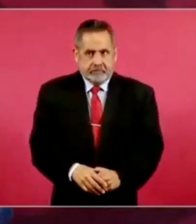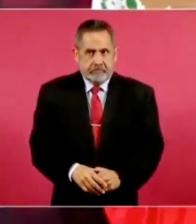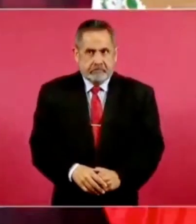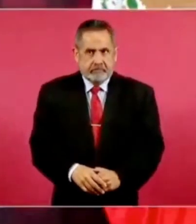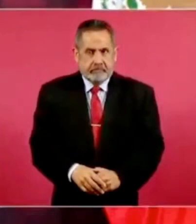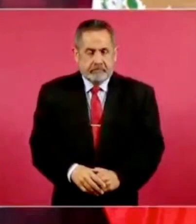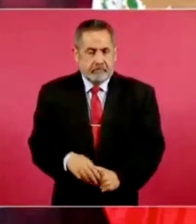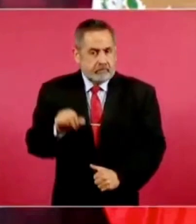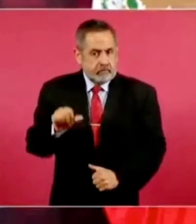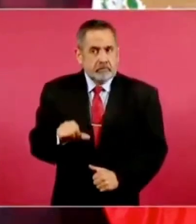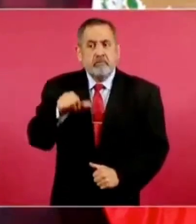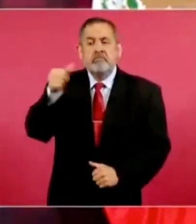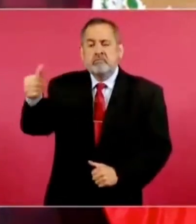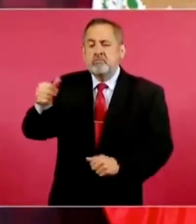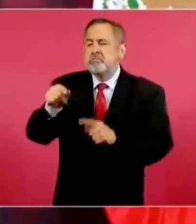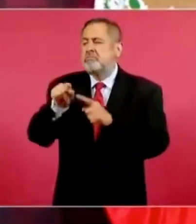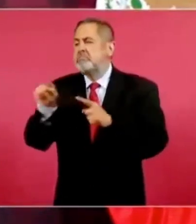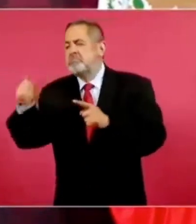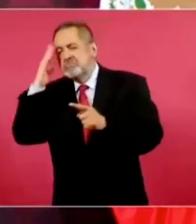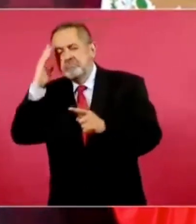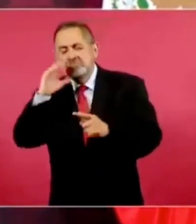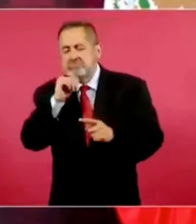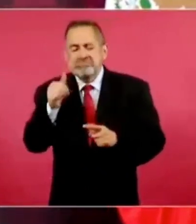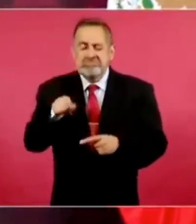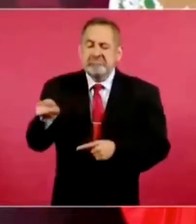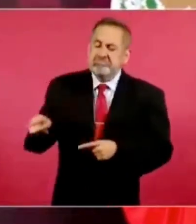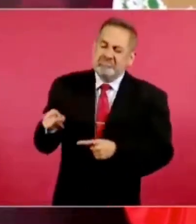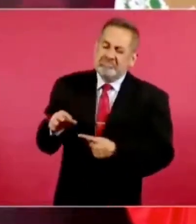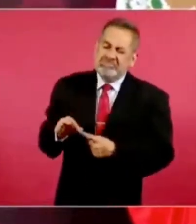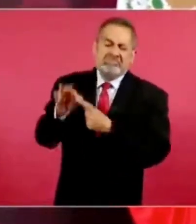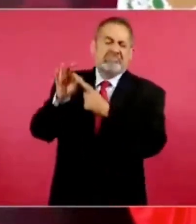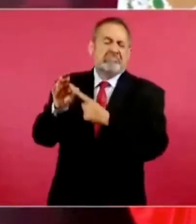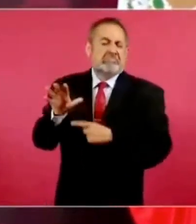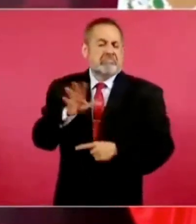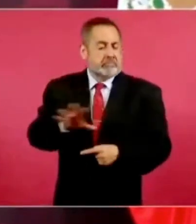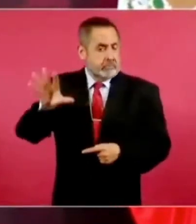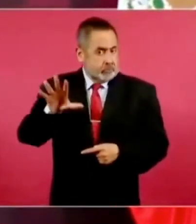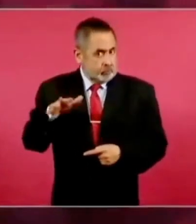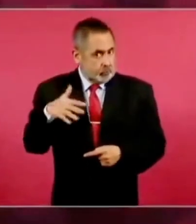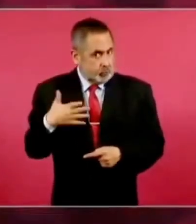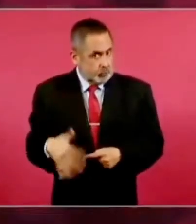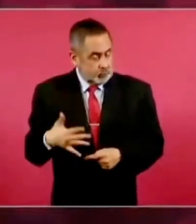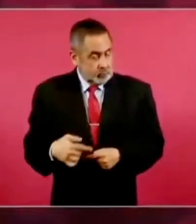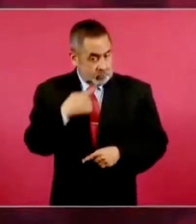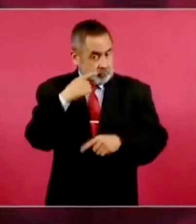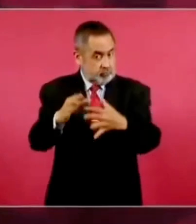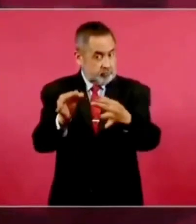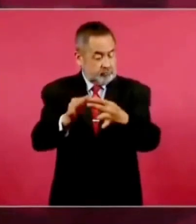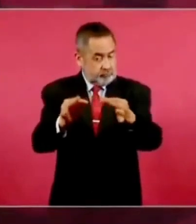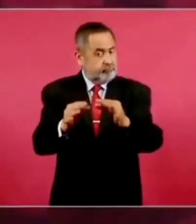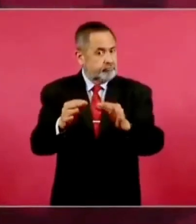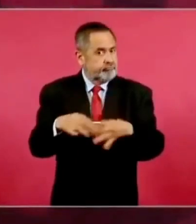Ningún dirigente, eso es muy importante,